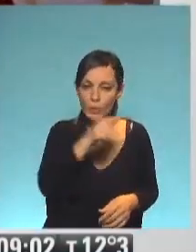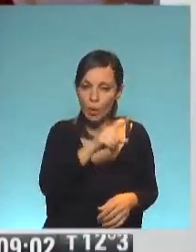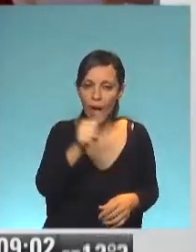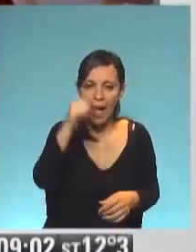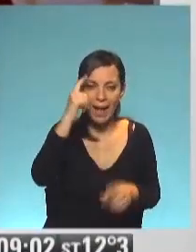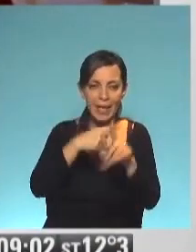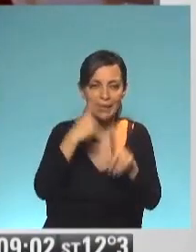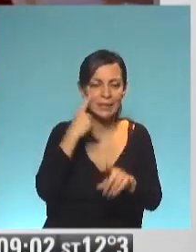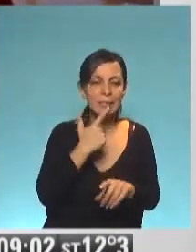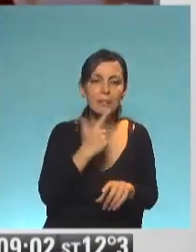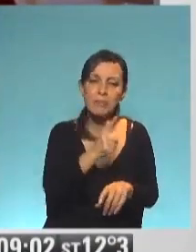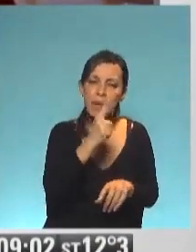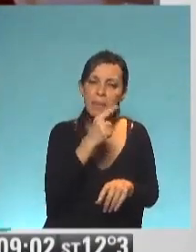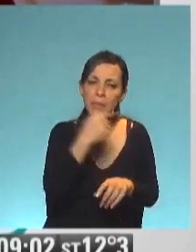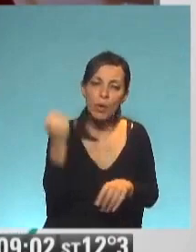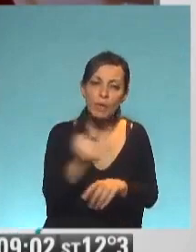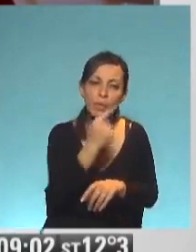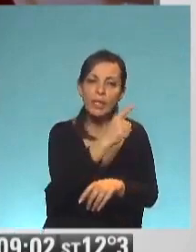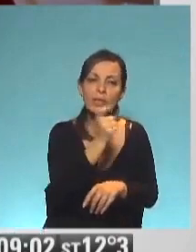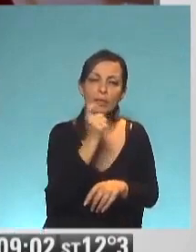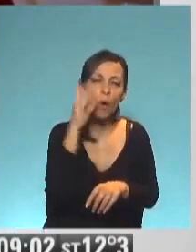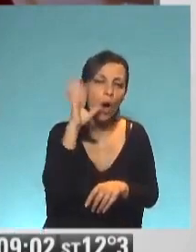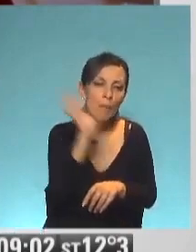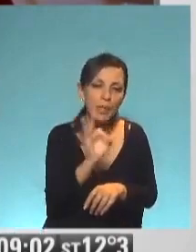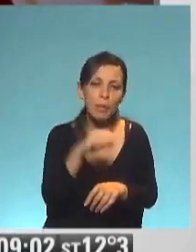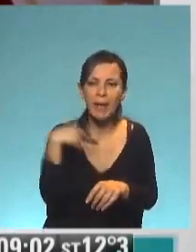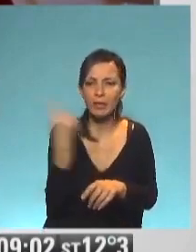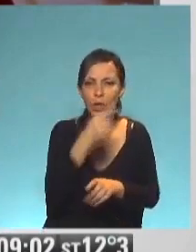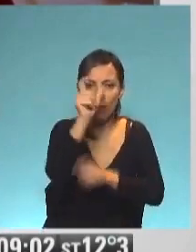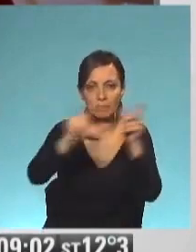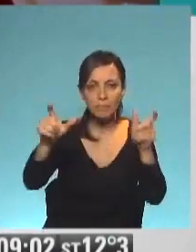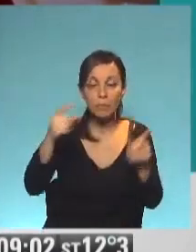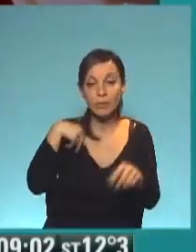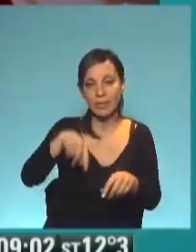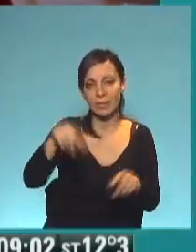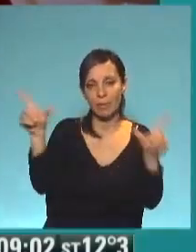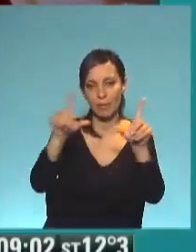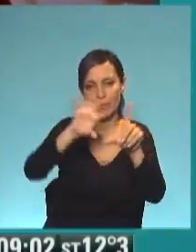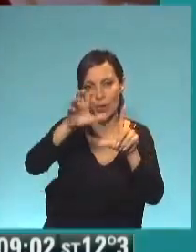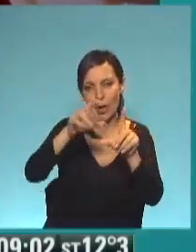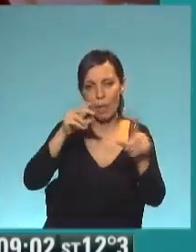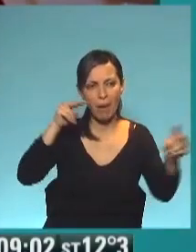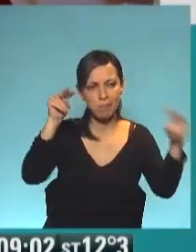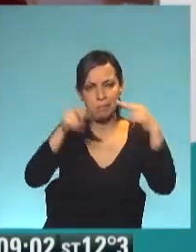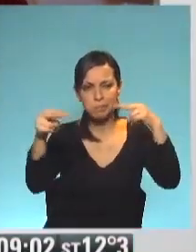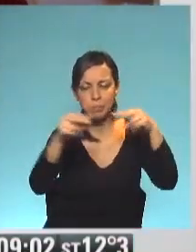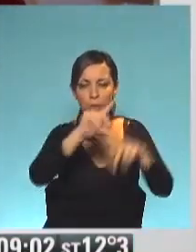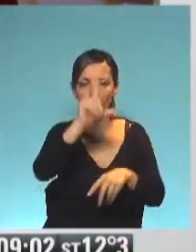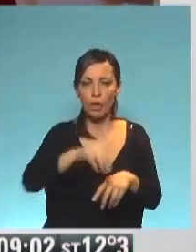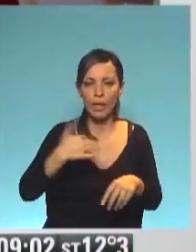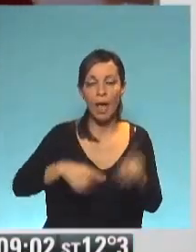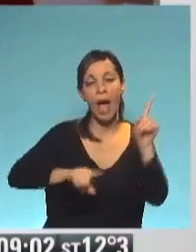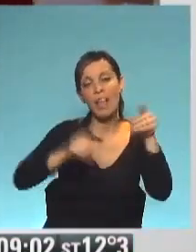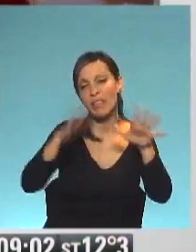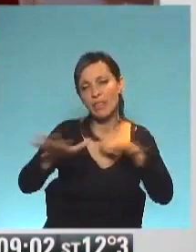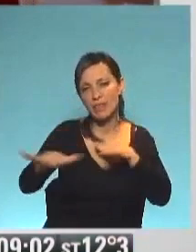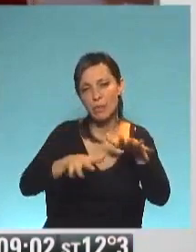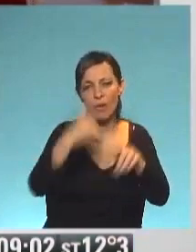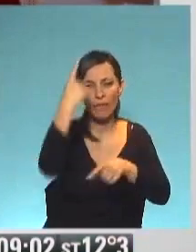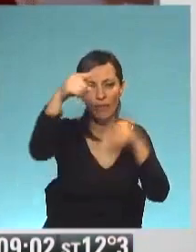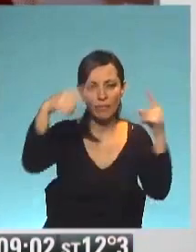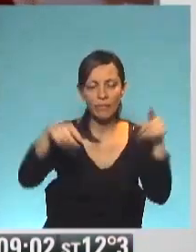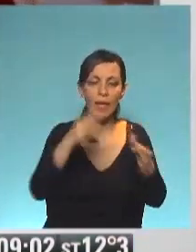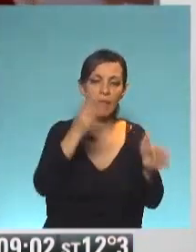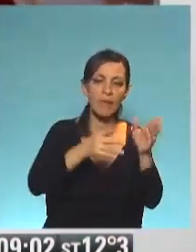tu palabra, tu opinión, para toda la ciudadanía. Este es un programa que se ve en todo el país, con distintas situaciones, algunos en fase 2, 3, 1,